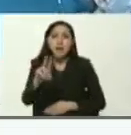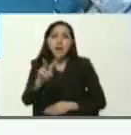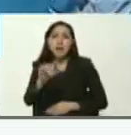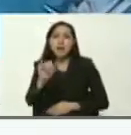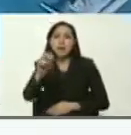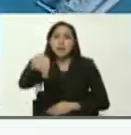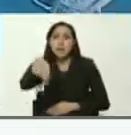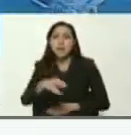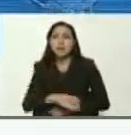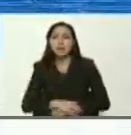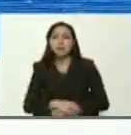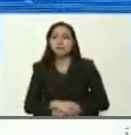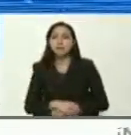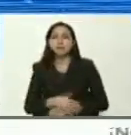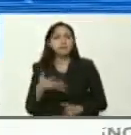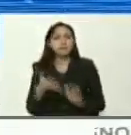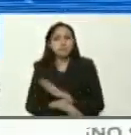que